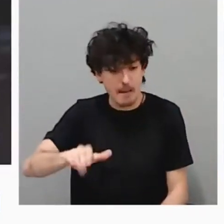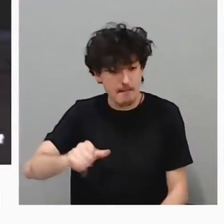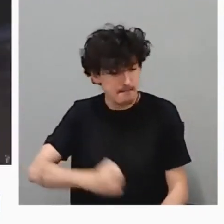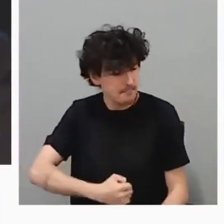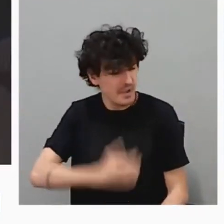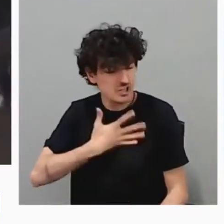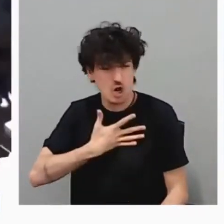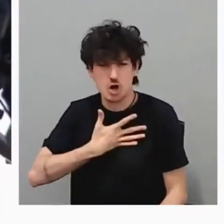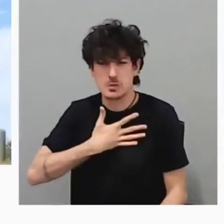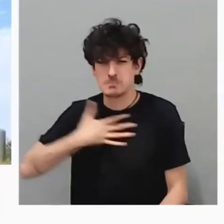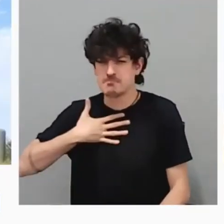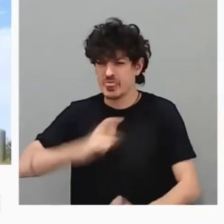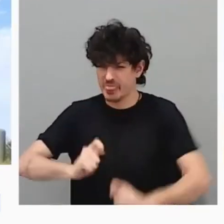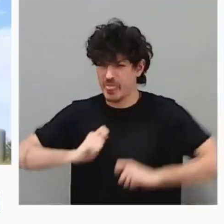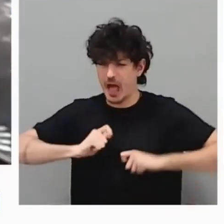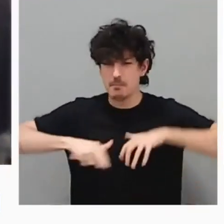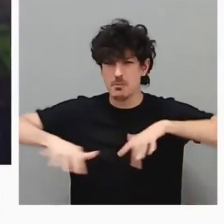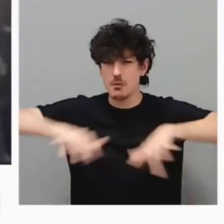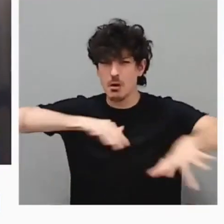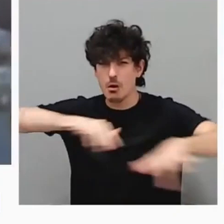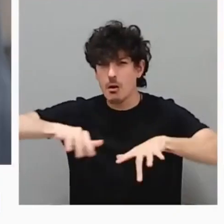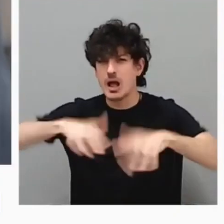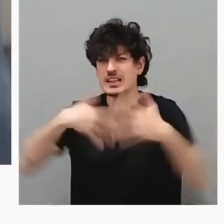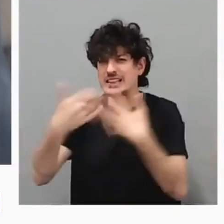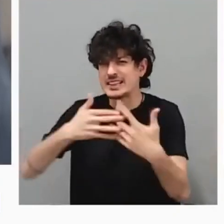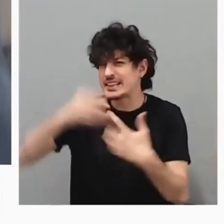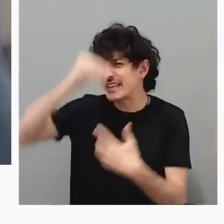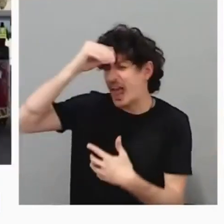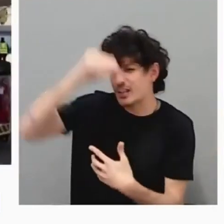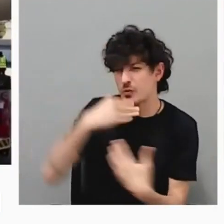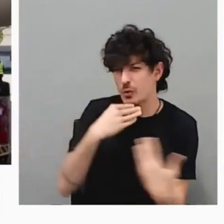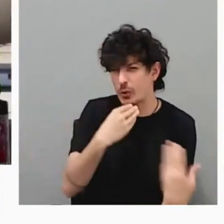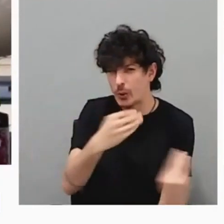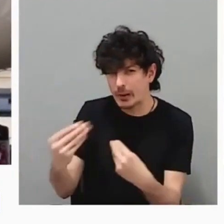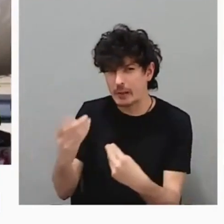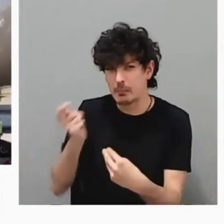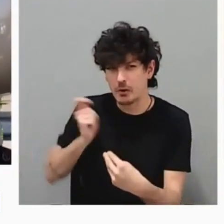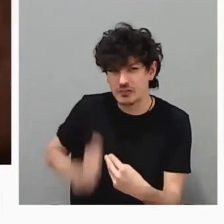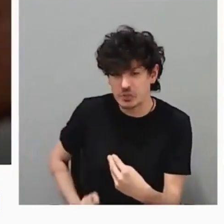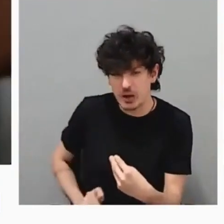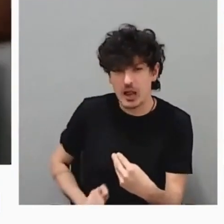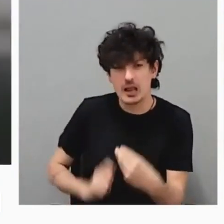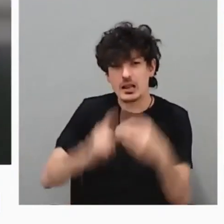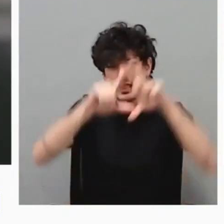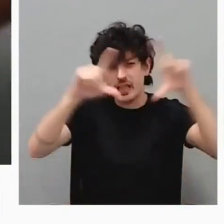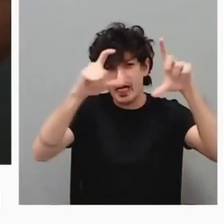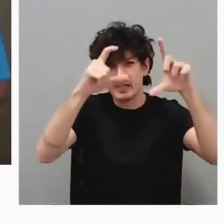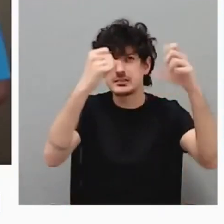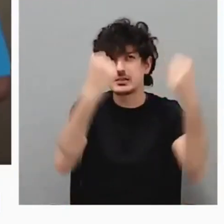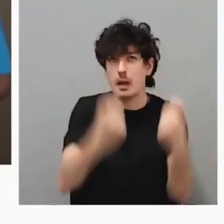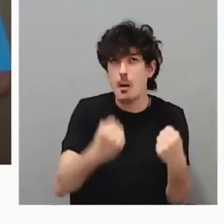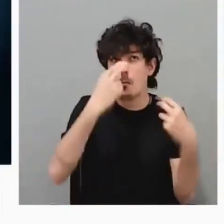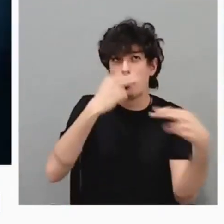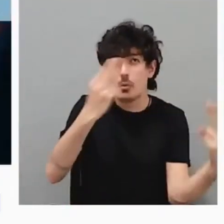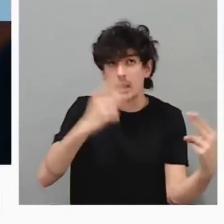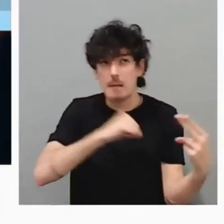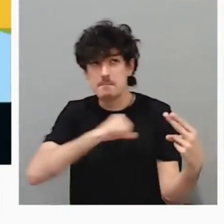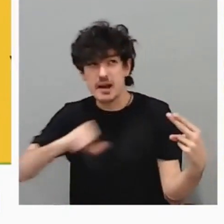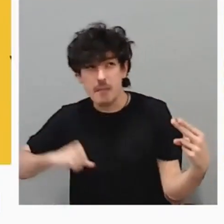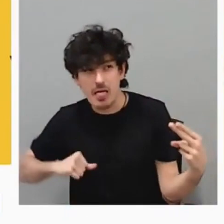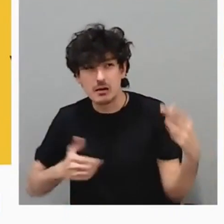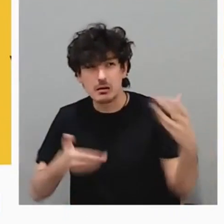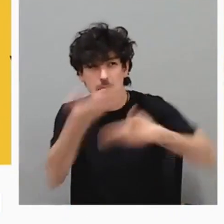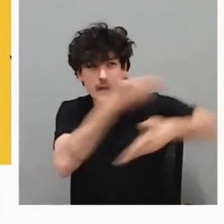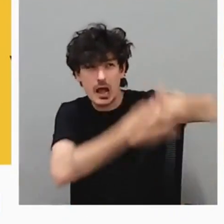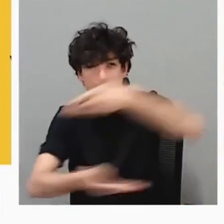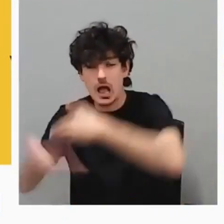mueve. Uniendo talento y conocimiento de jóvenes, profesionales, entidades públicas y privadas, creamos soluciones para la infancia